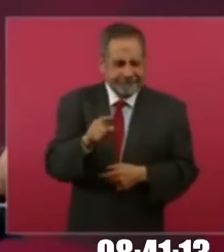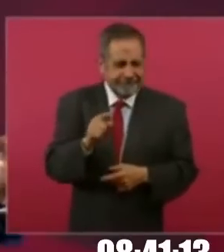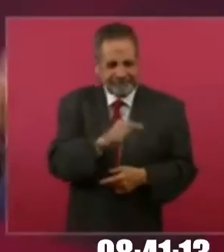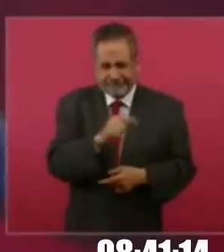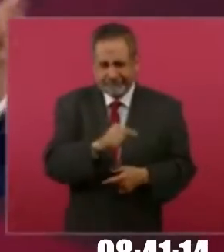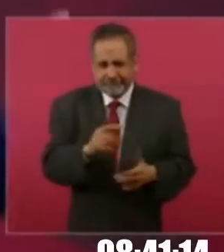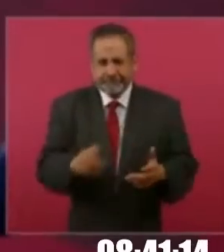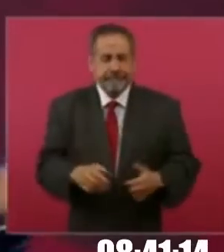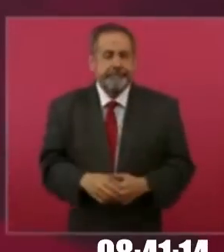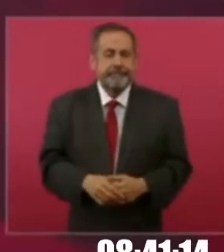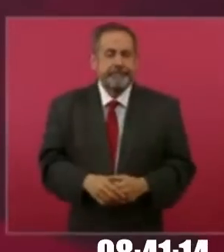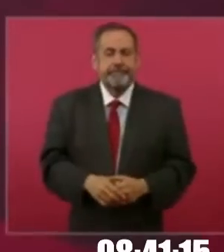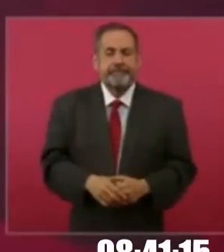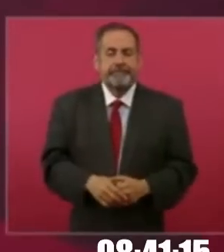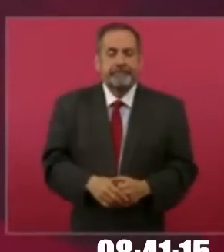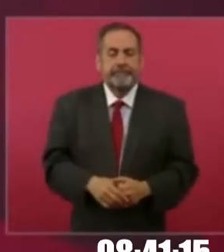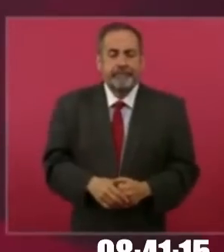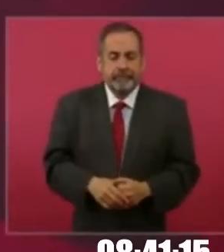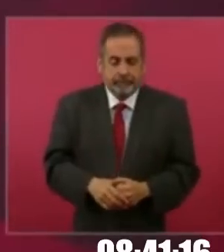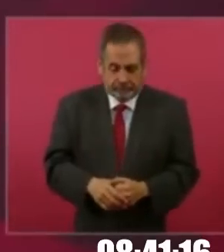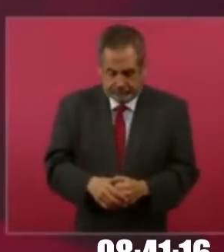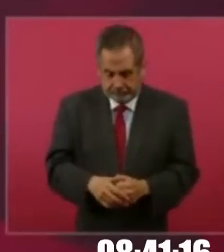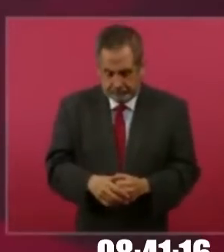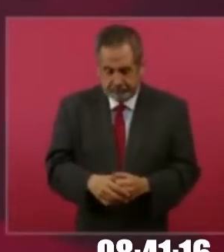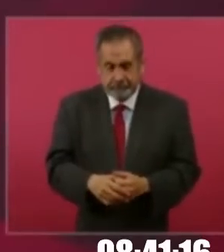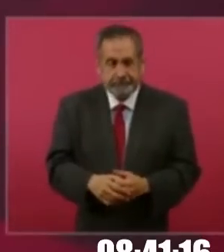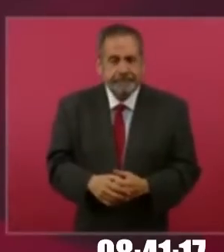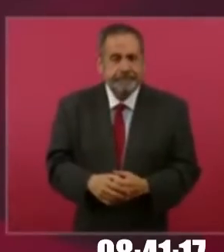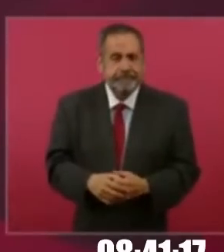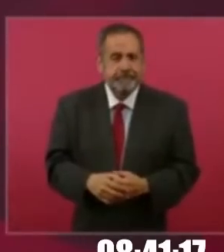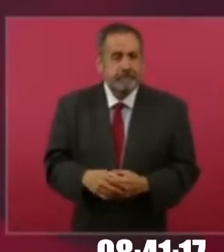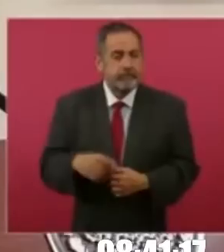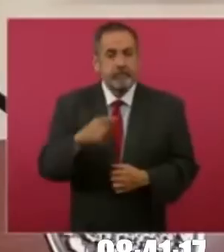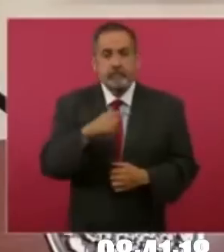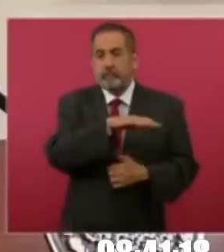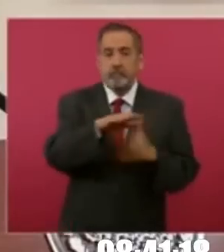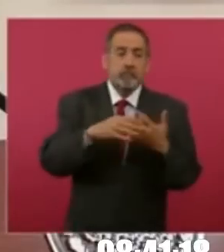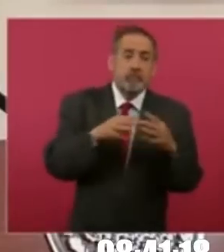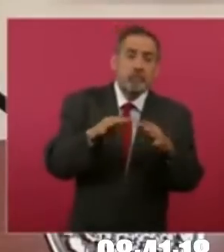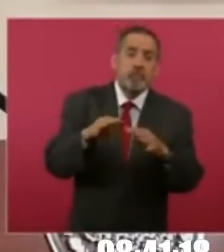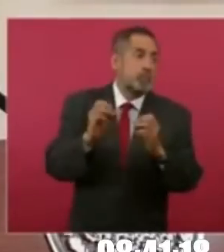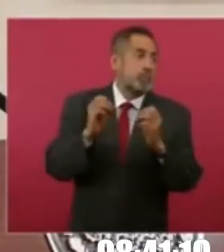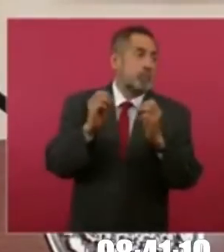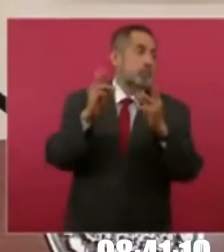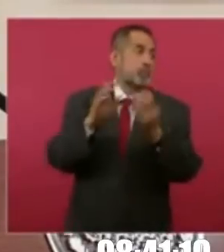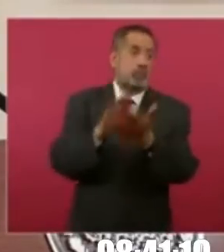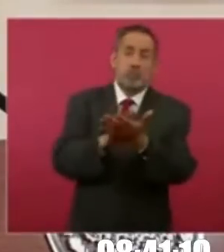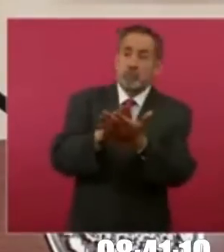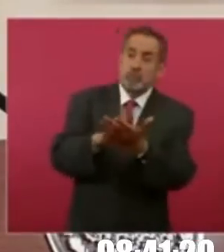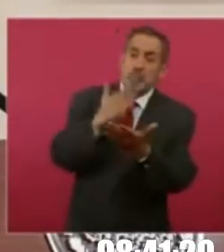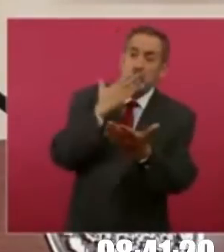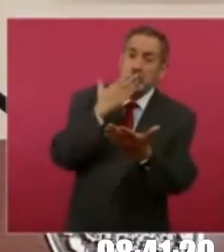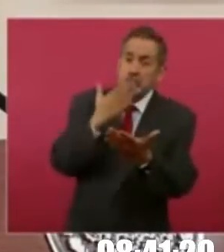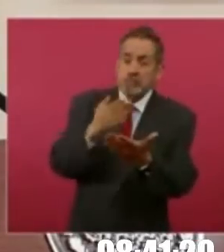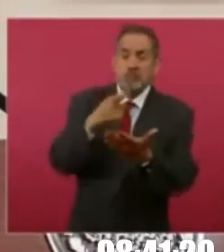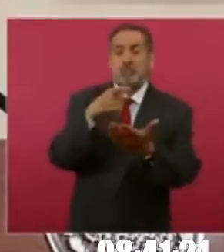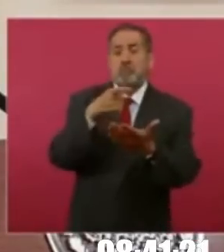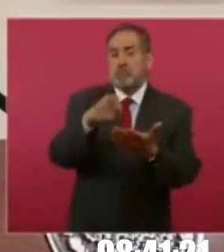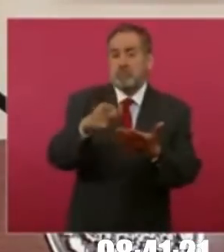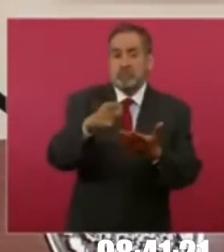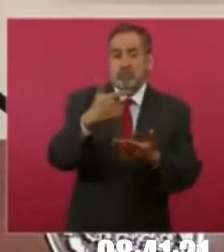pues era el ídolo de los